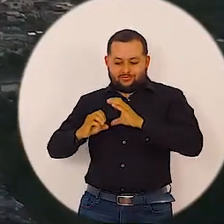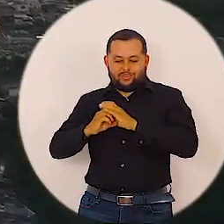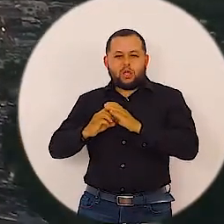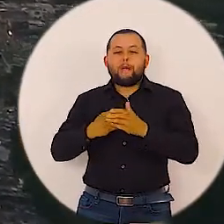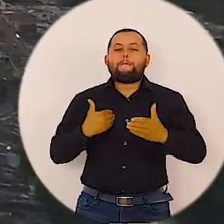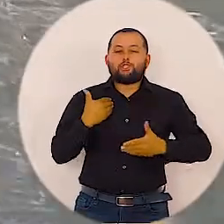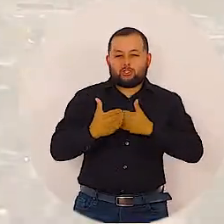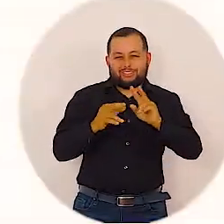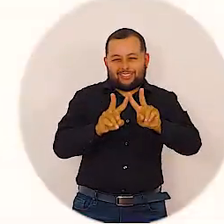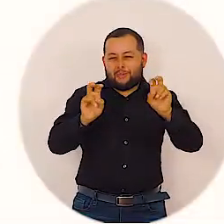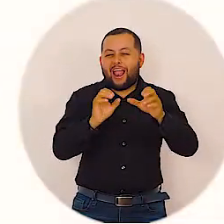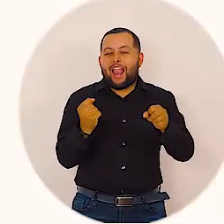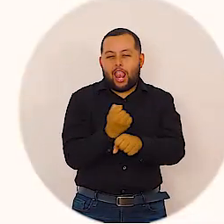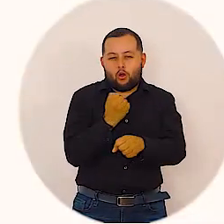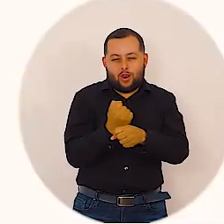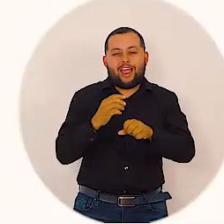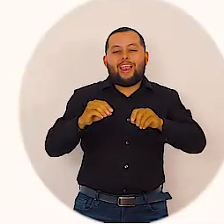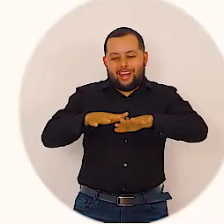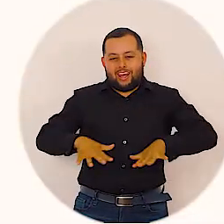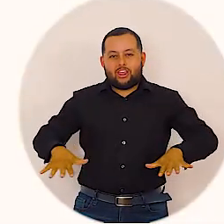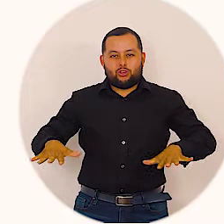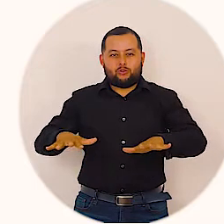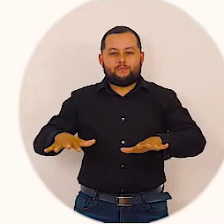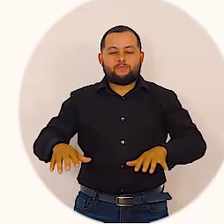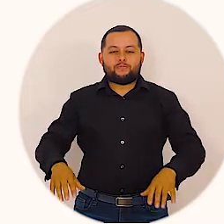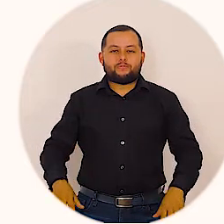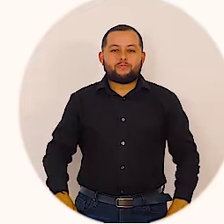dinámica laboral de la región.